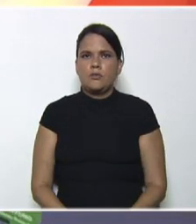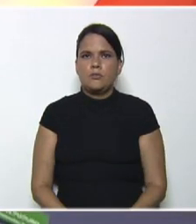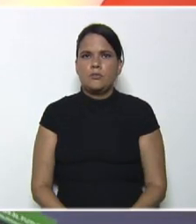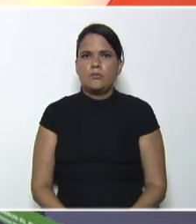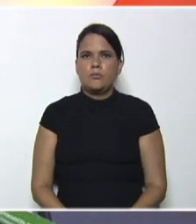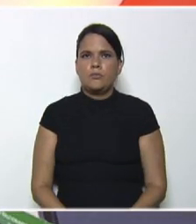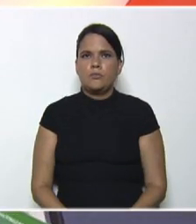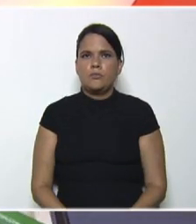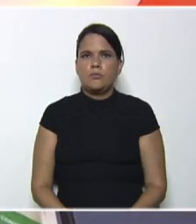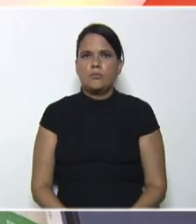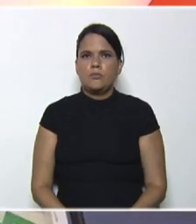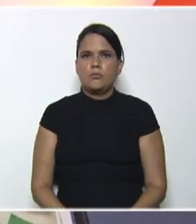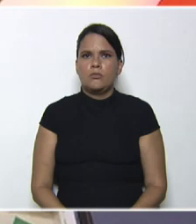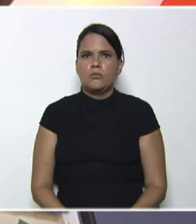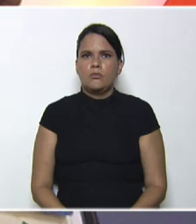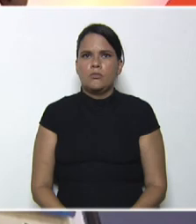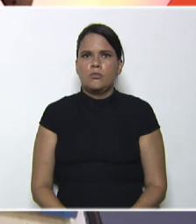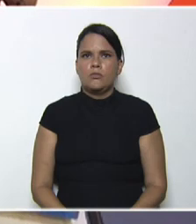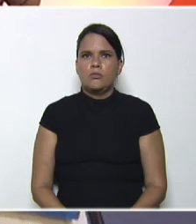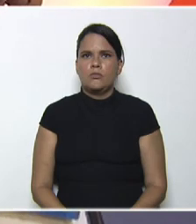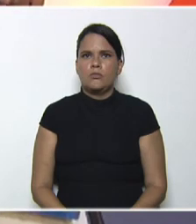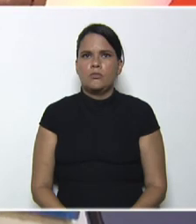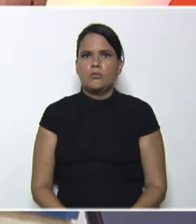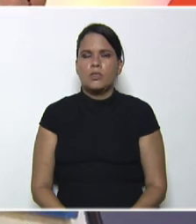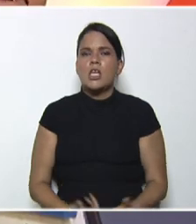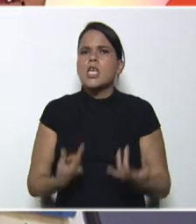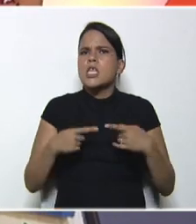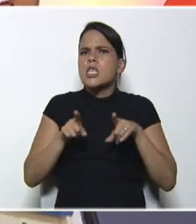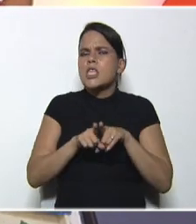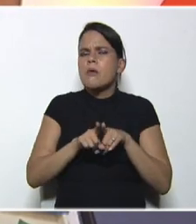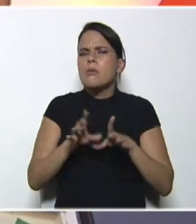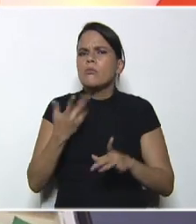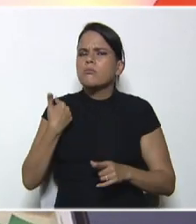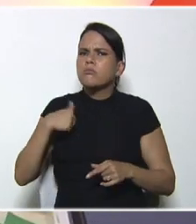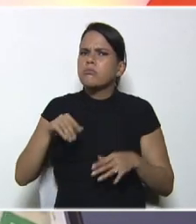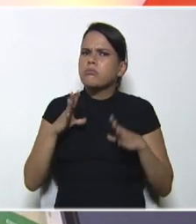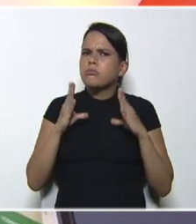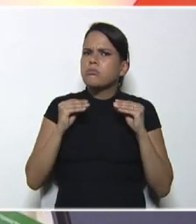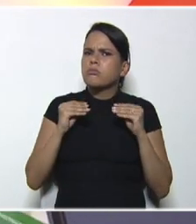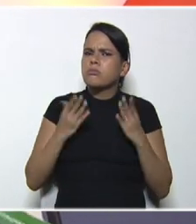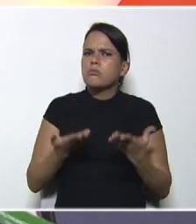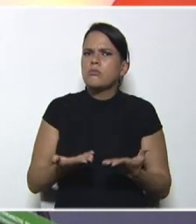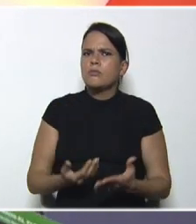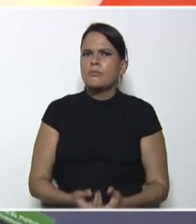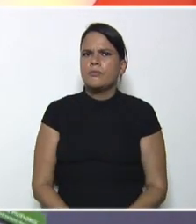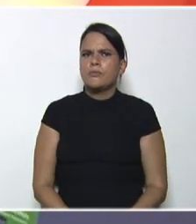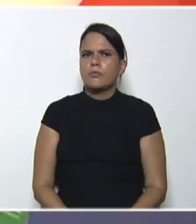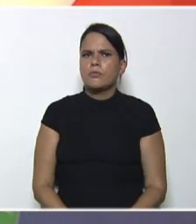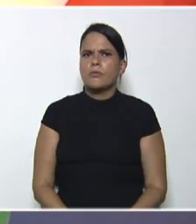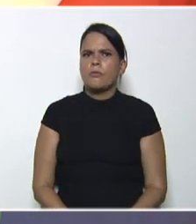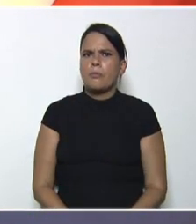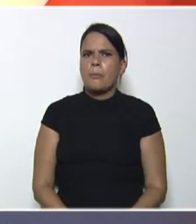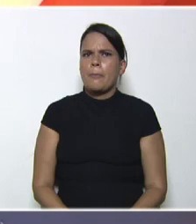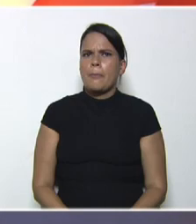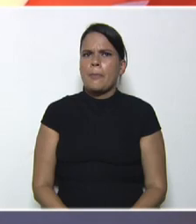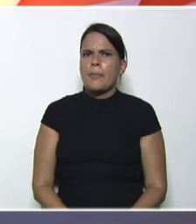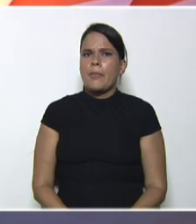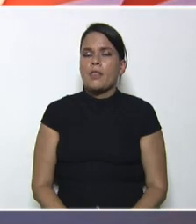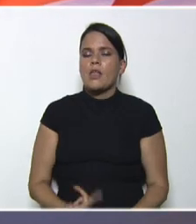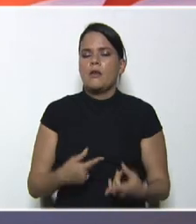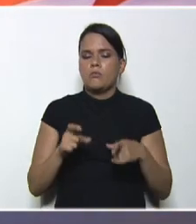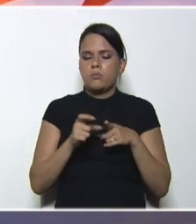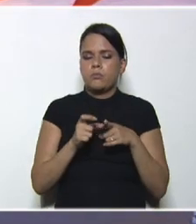parte. Ok, ahora, también debemos hablar, eso ya hablamos en los términos